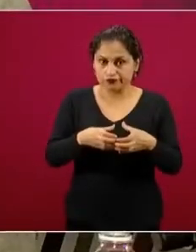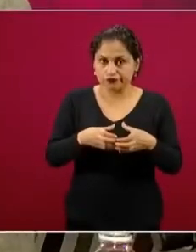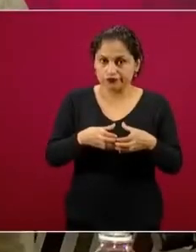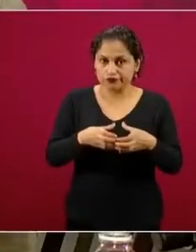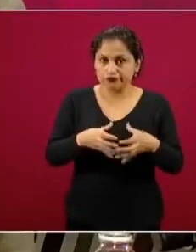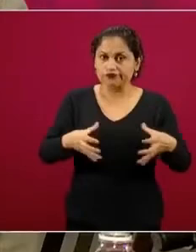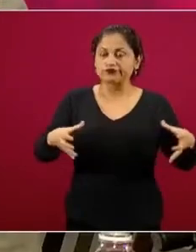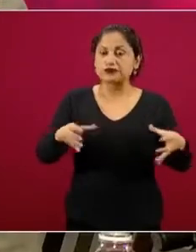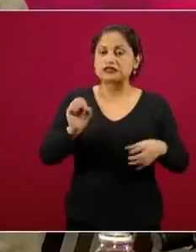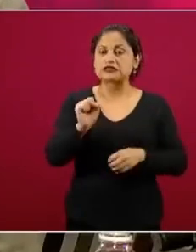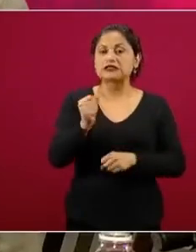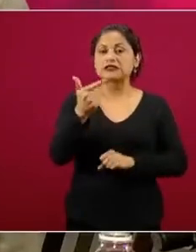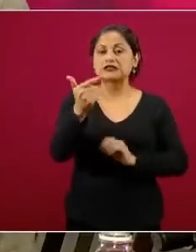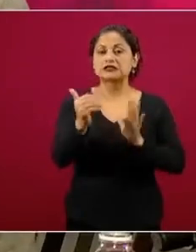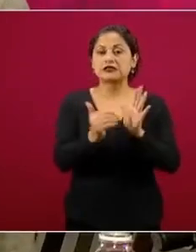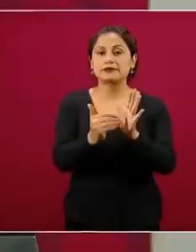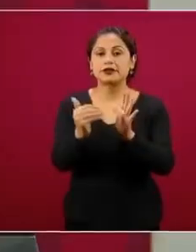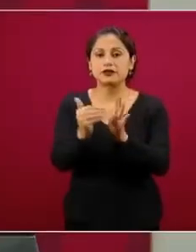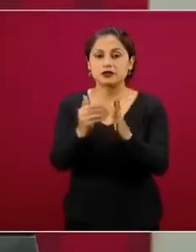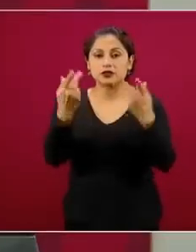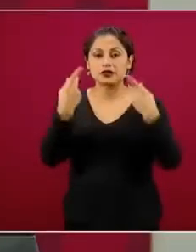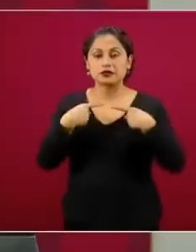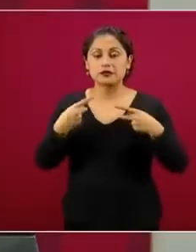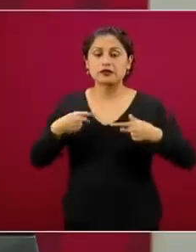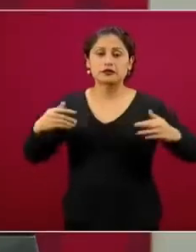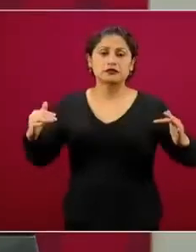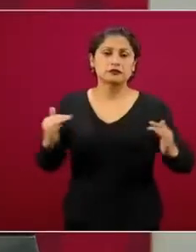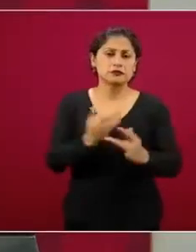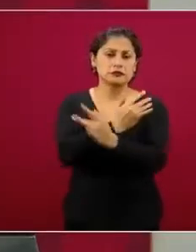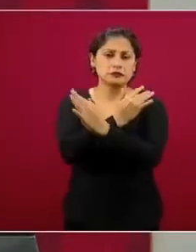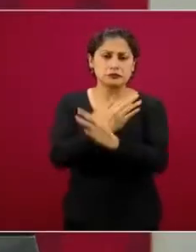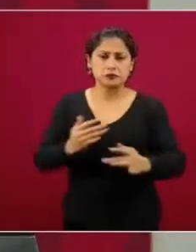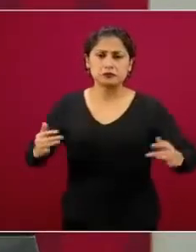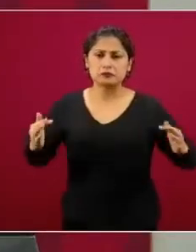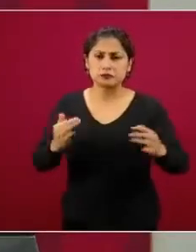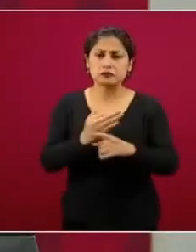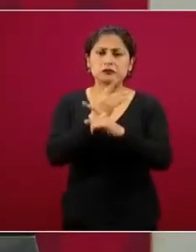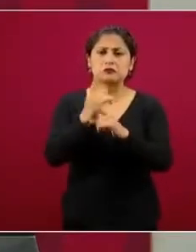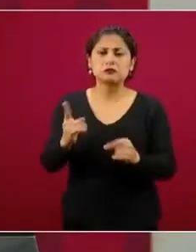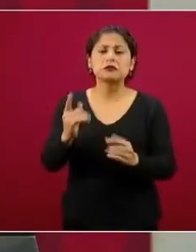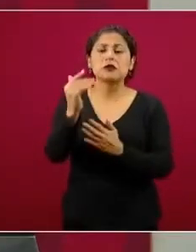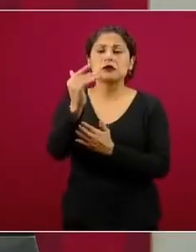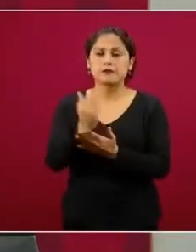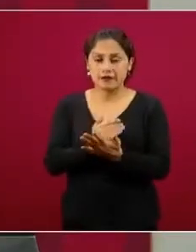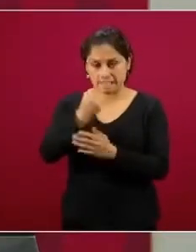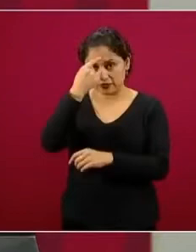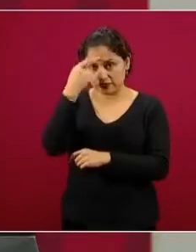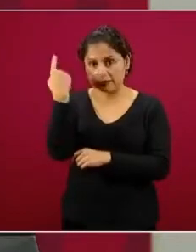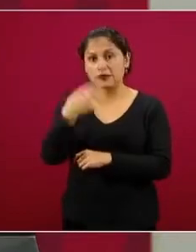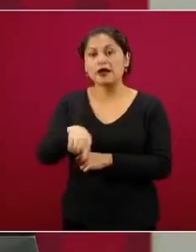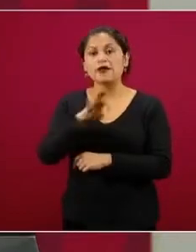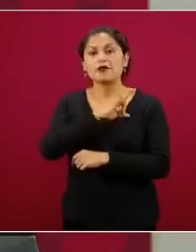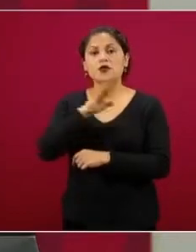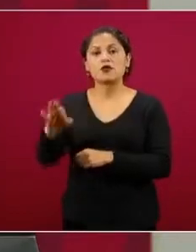personas salen del espacio público y con ello contribuyen a reducir los contactos, los